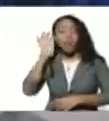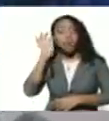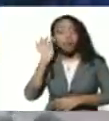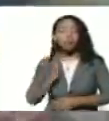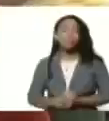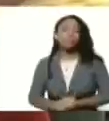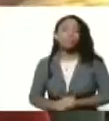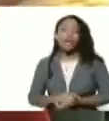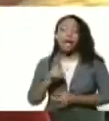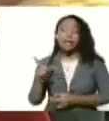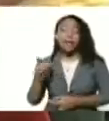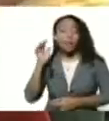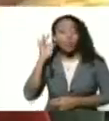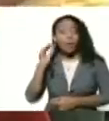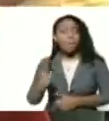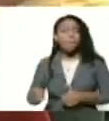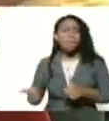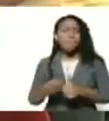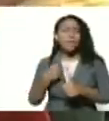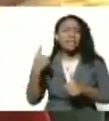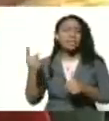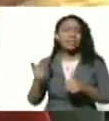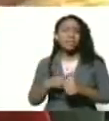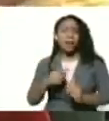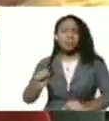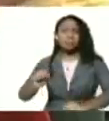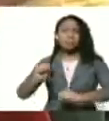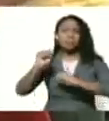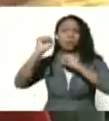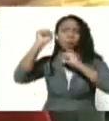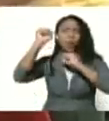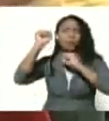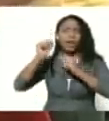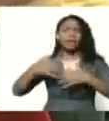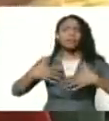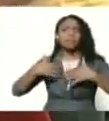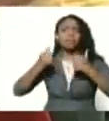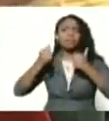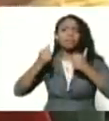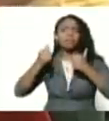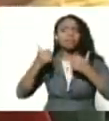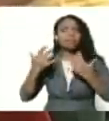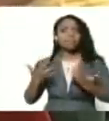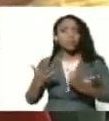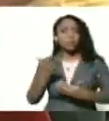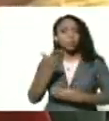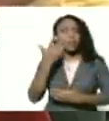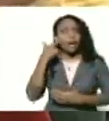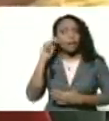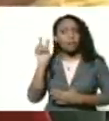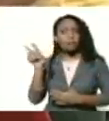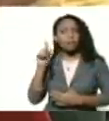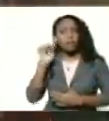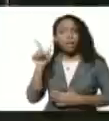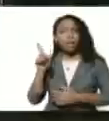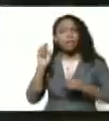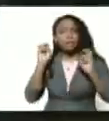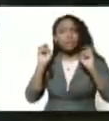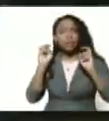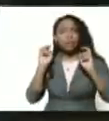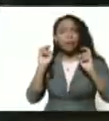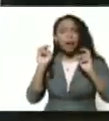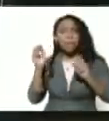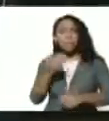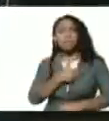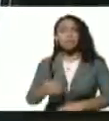mujer es una de las principales heroínas del rescate de lo que usted ha denominado, y el comandante